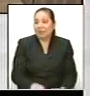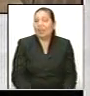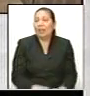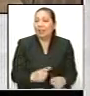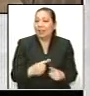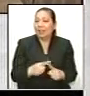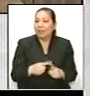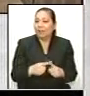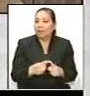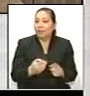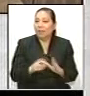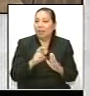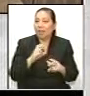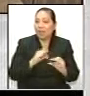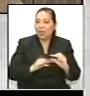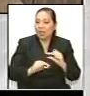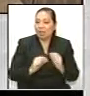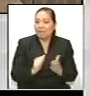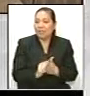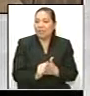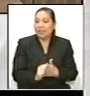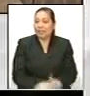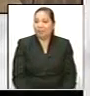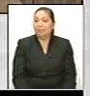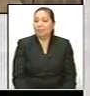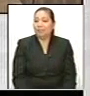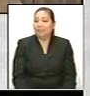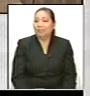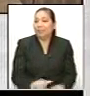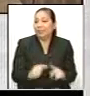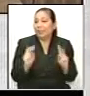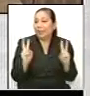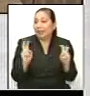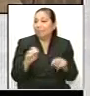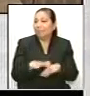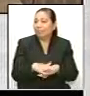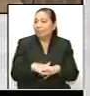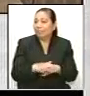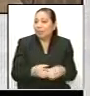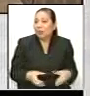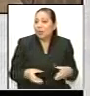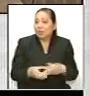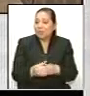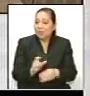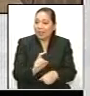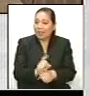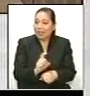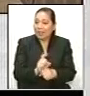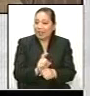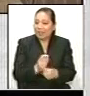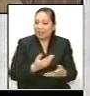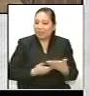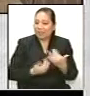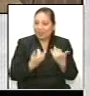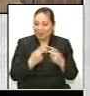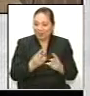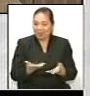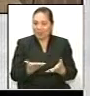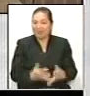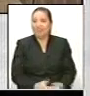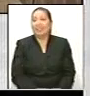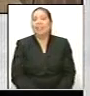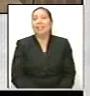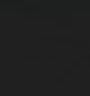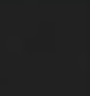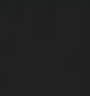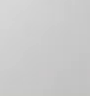en diversas áreas geográficas. Bien, nosotros son varios los puntos que se van a tratar en la Comisión de Educación, así que vamos a dar pase de inmediato. En abril